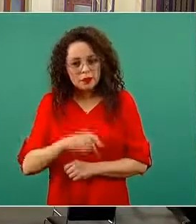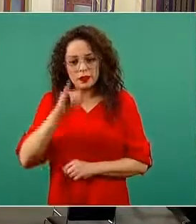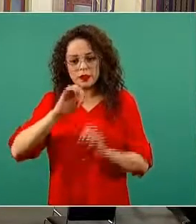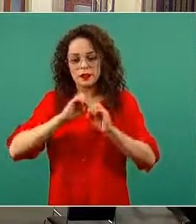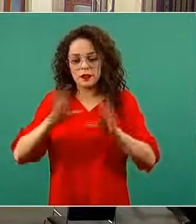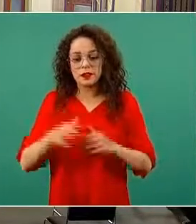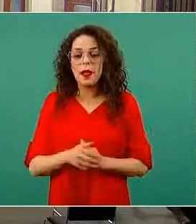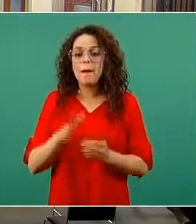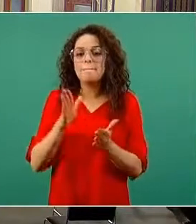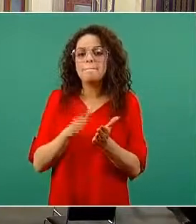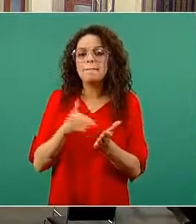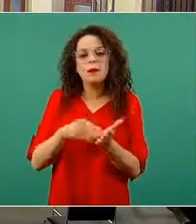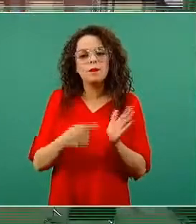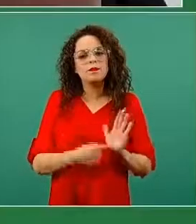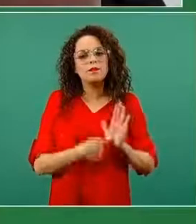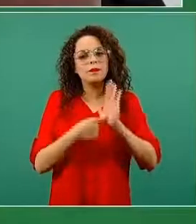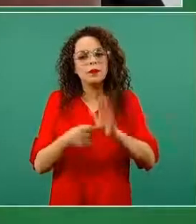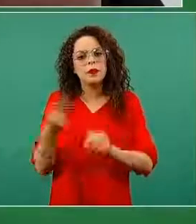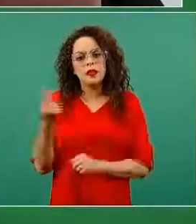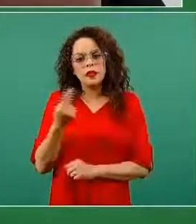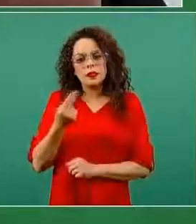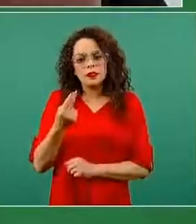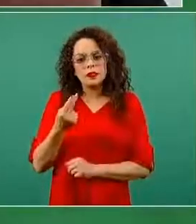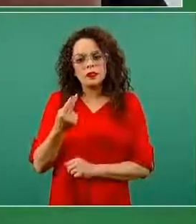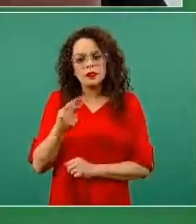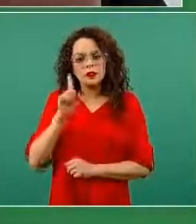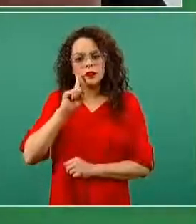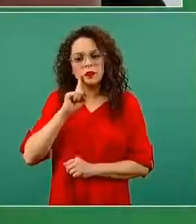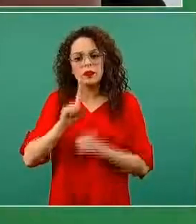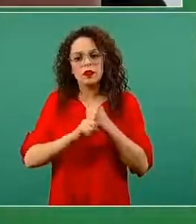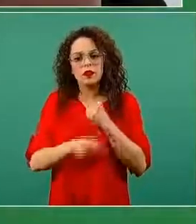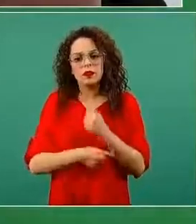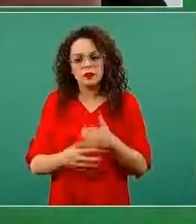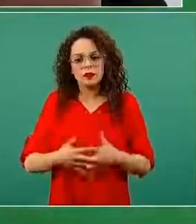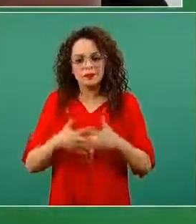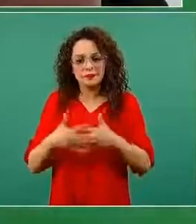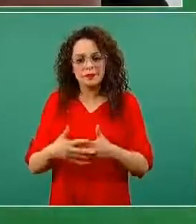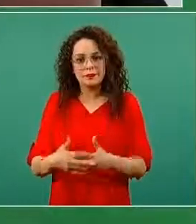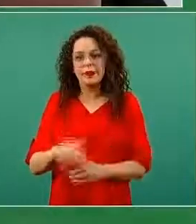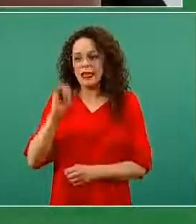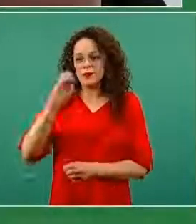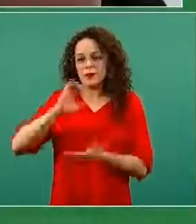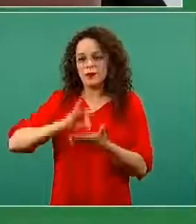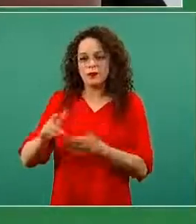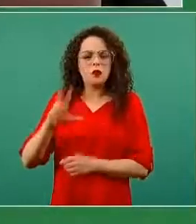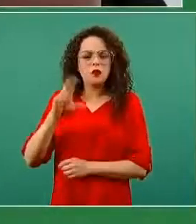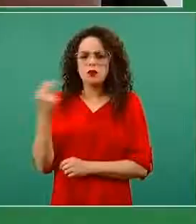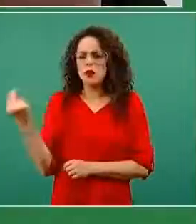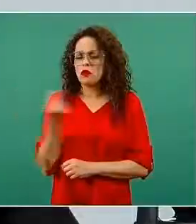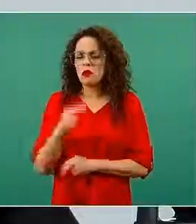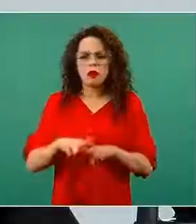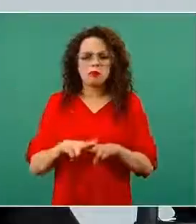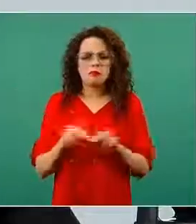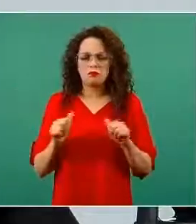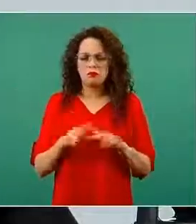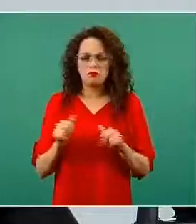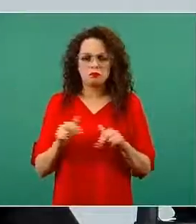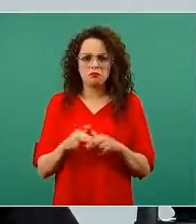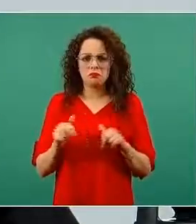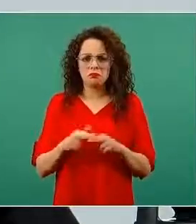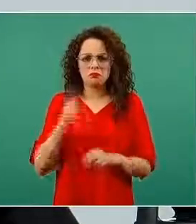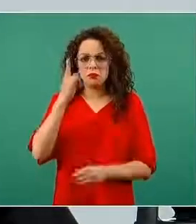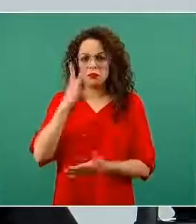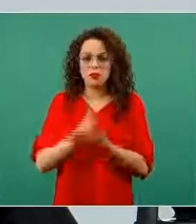¿Qué documentos o qué requisitos deberán presentar las mujeres embarazadas? Sí, muchas gracias. No estamos pidiendo ningún requisito, más que